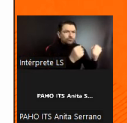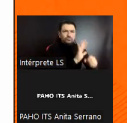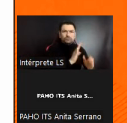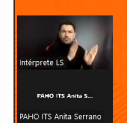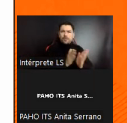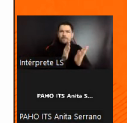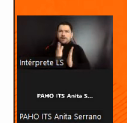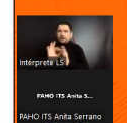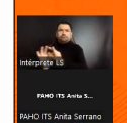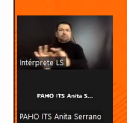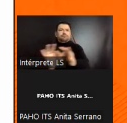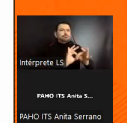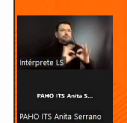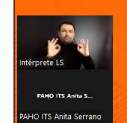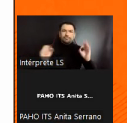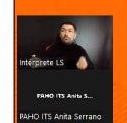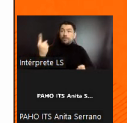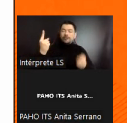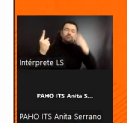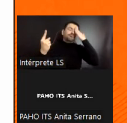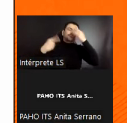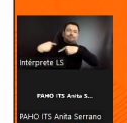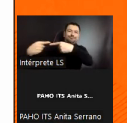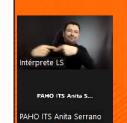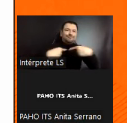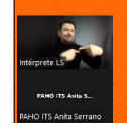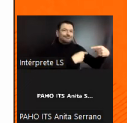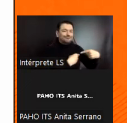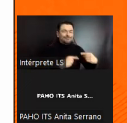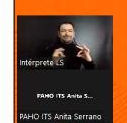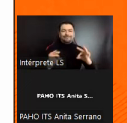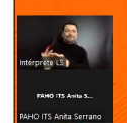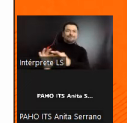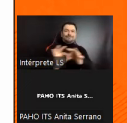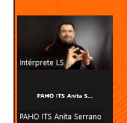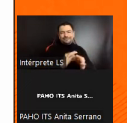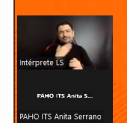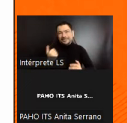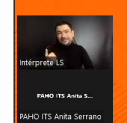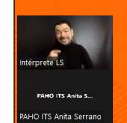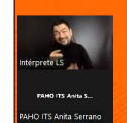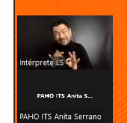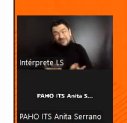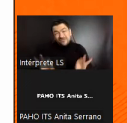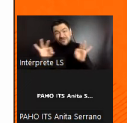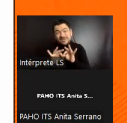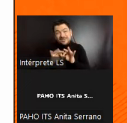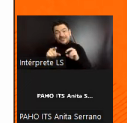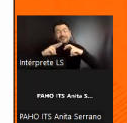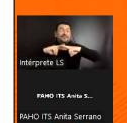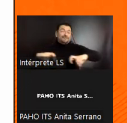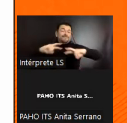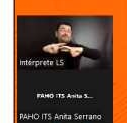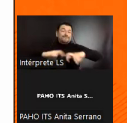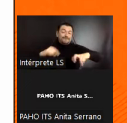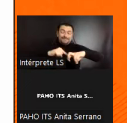y que tengan un entorno adecuado. La investigación es crítica porque necesitamos que exista para crear una buena